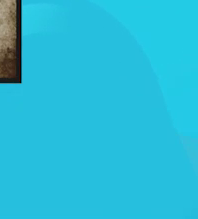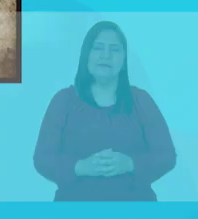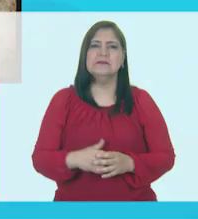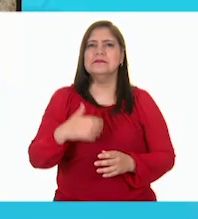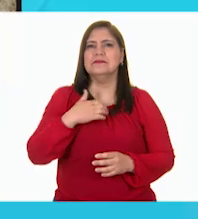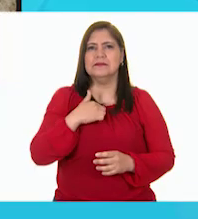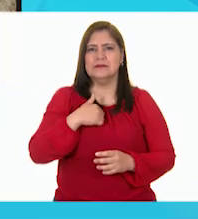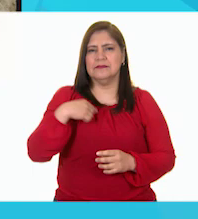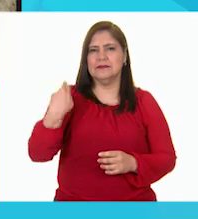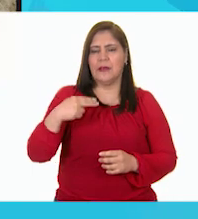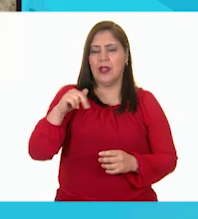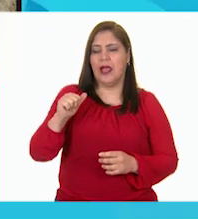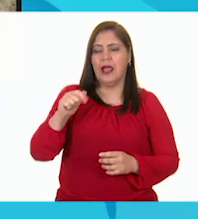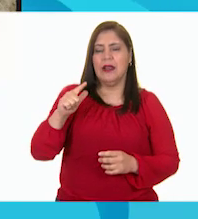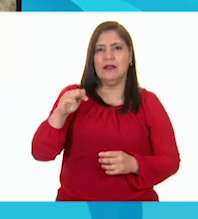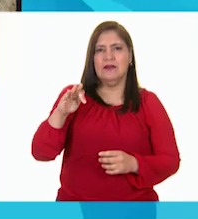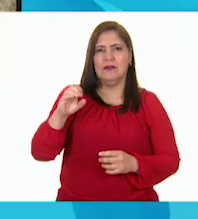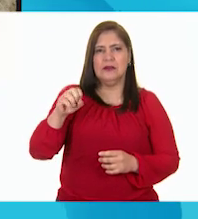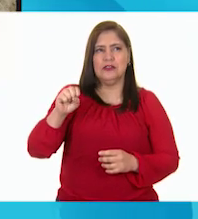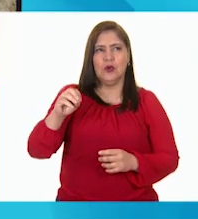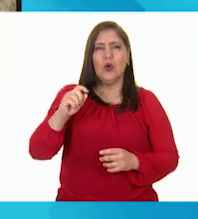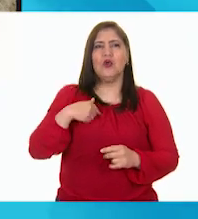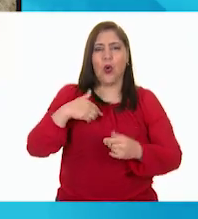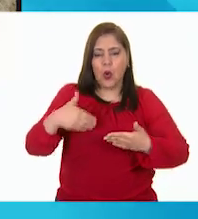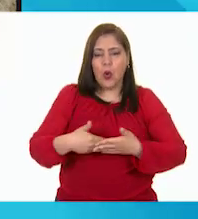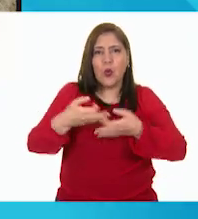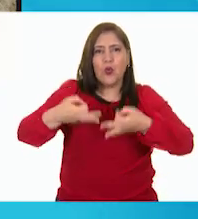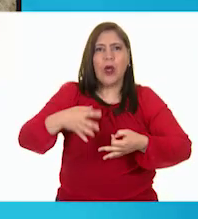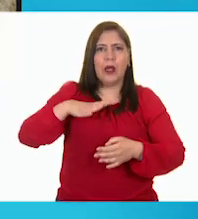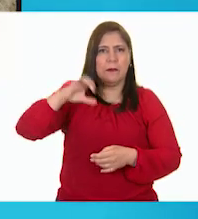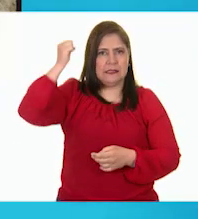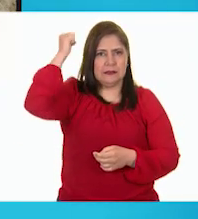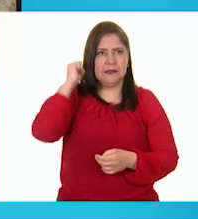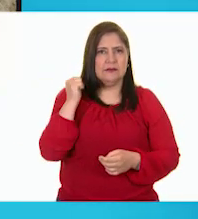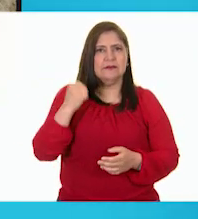Yo me llamo Alfonso Cimental Torres y soy de Sinaloa.